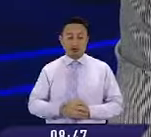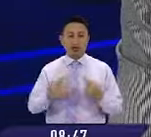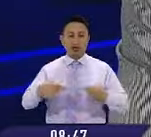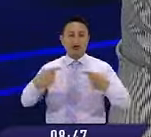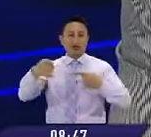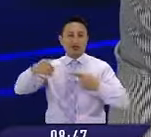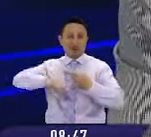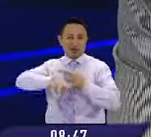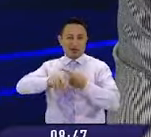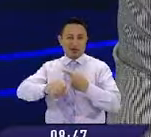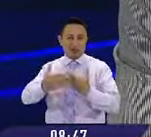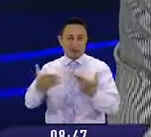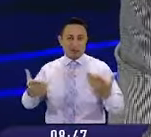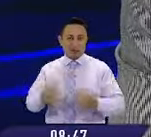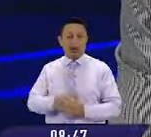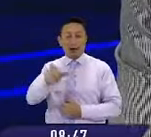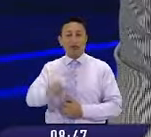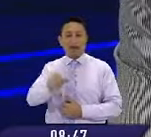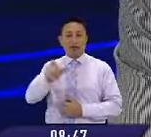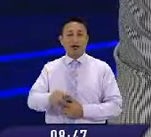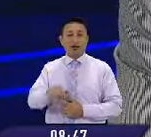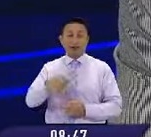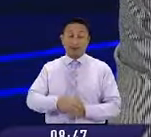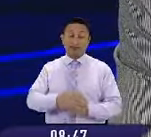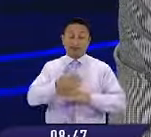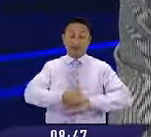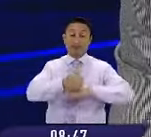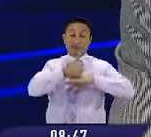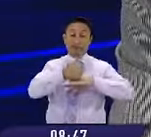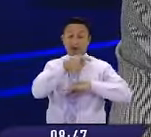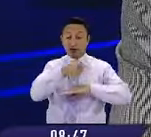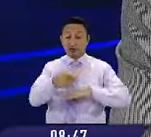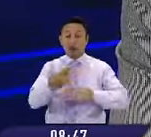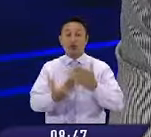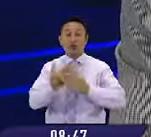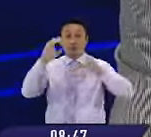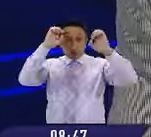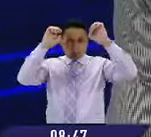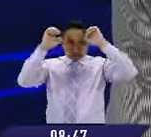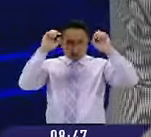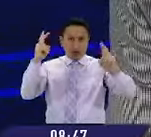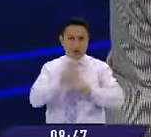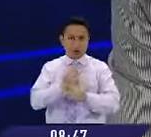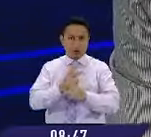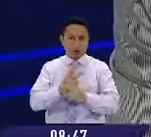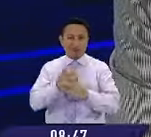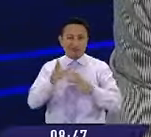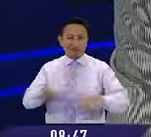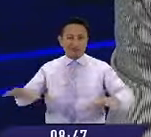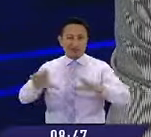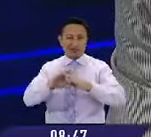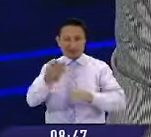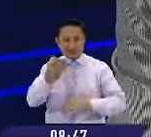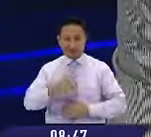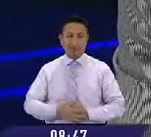robos de accesorios y personas han obligado a la autoridad a implementar estrategias preventivas, dice, en este lugar.